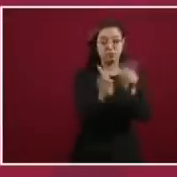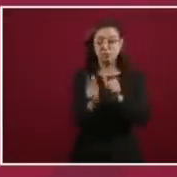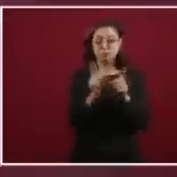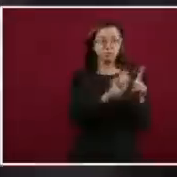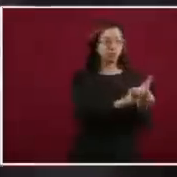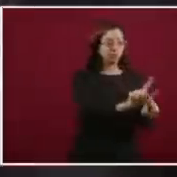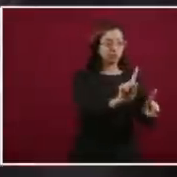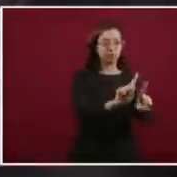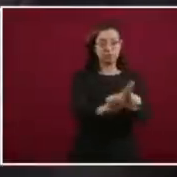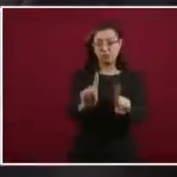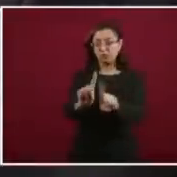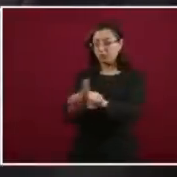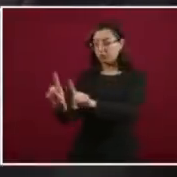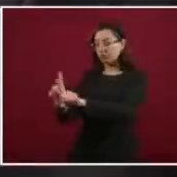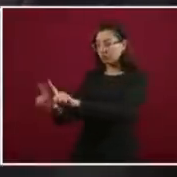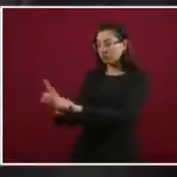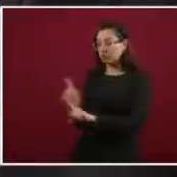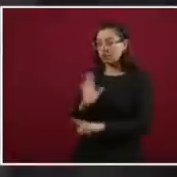un núcleo